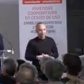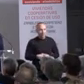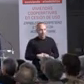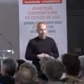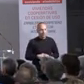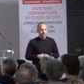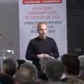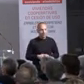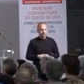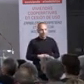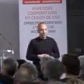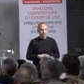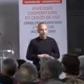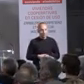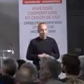Pues muchas gracias, Rubén.